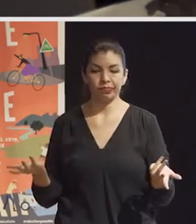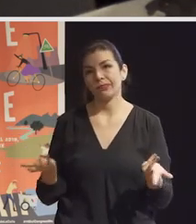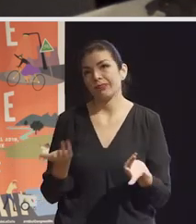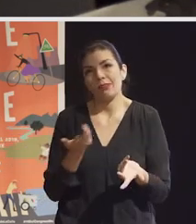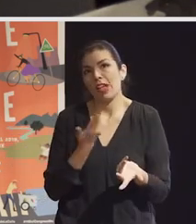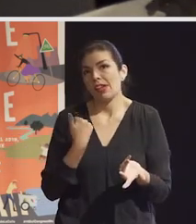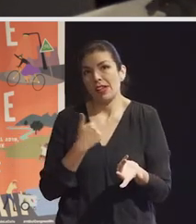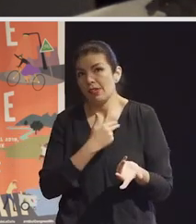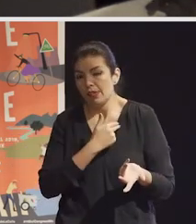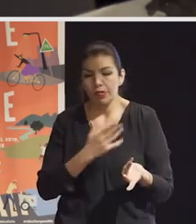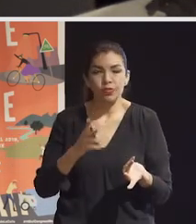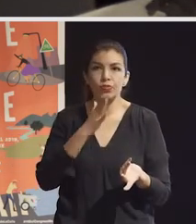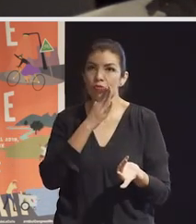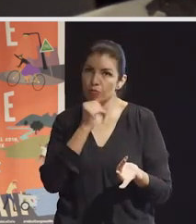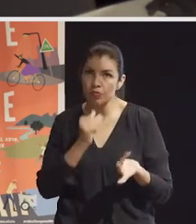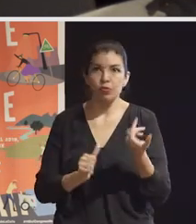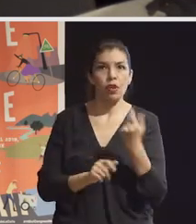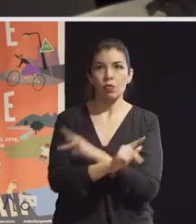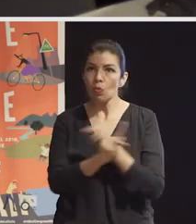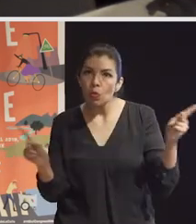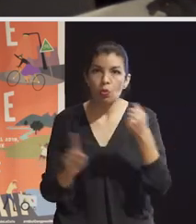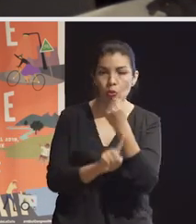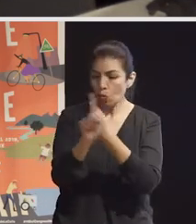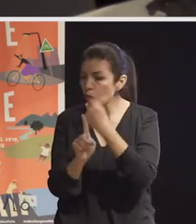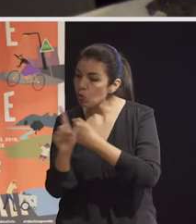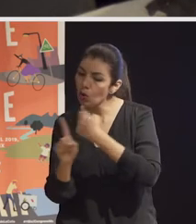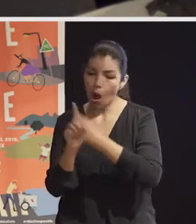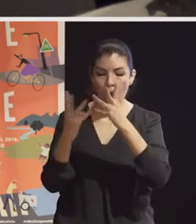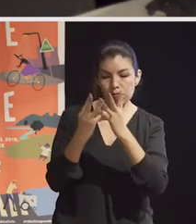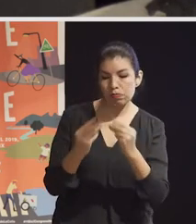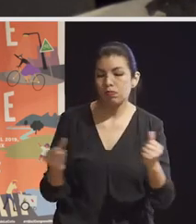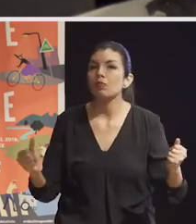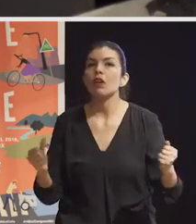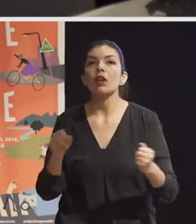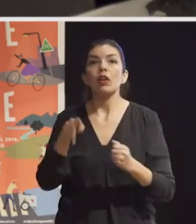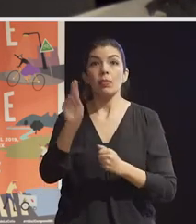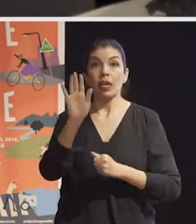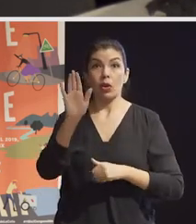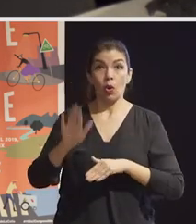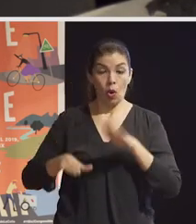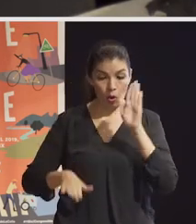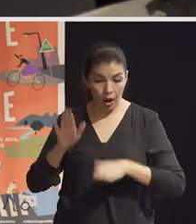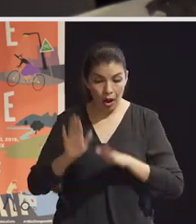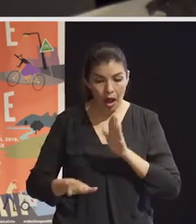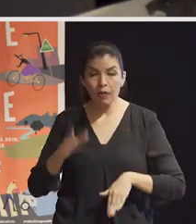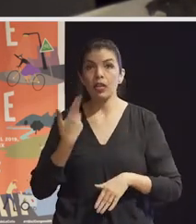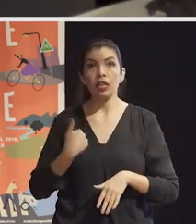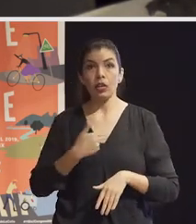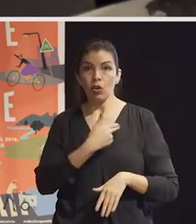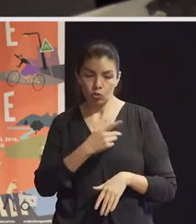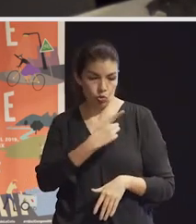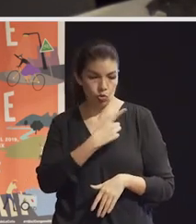para resolver todo pero a veces creo que entre nosotros mismos nos bloqueamos y nos privamos de la oportunidad de seguir creciendo como comunidad no